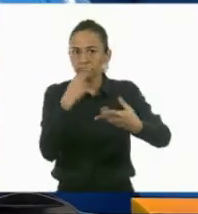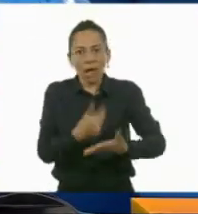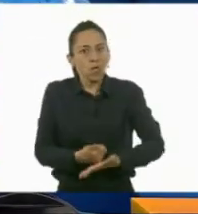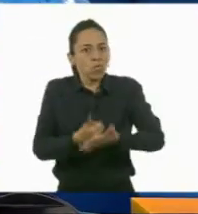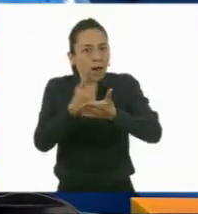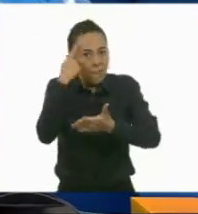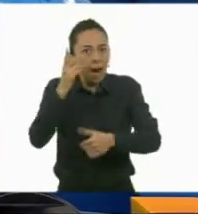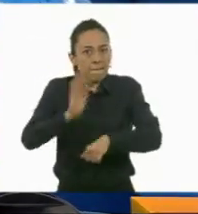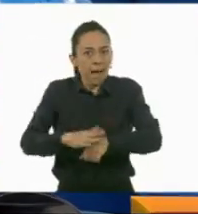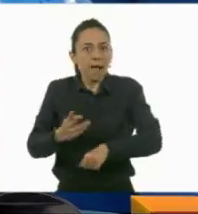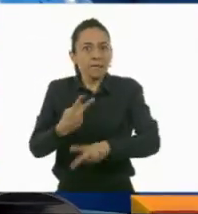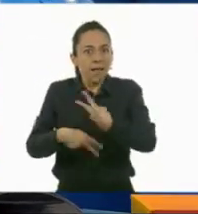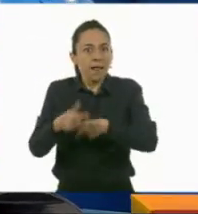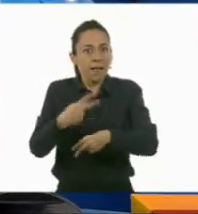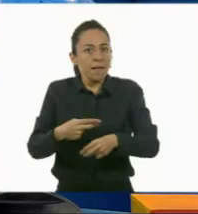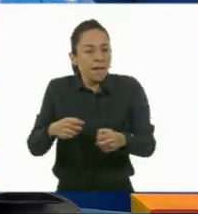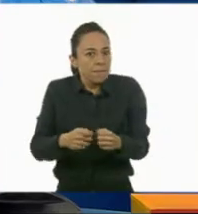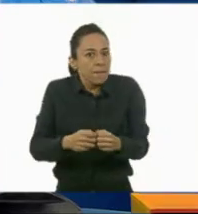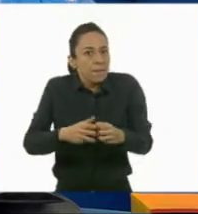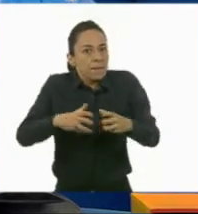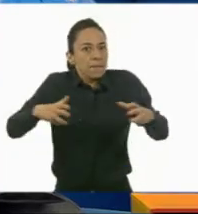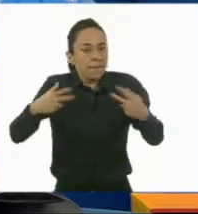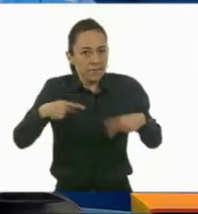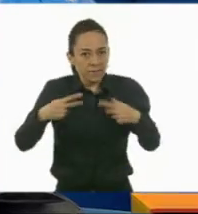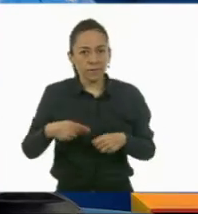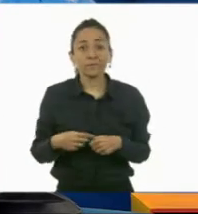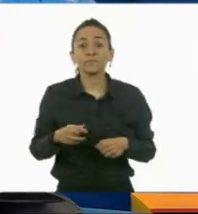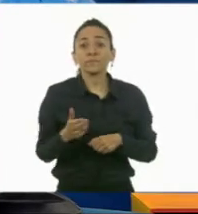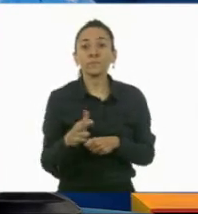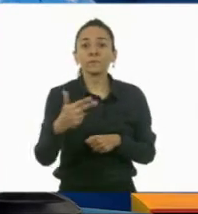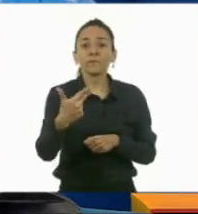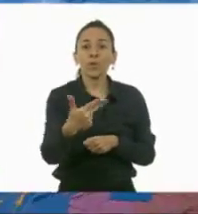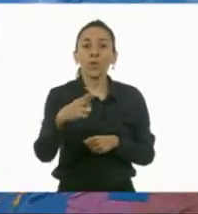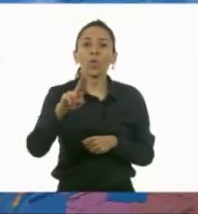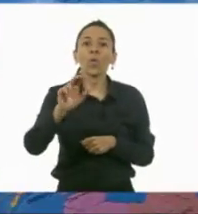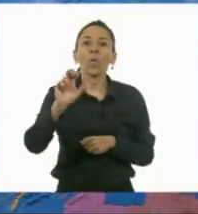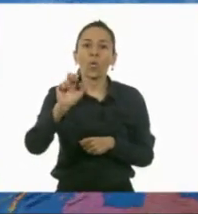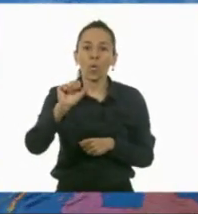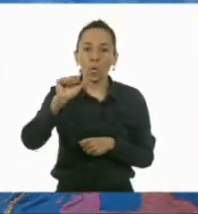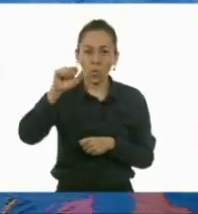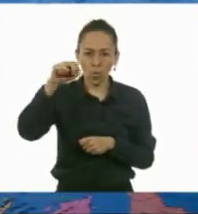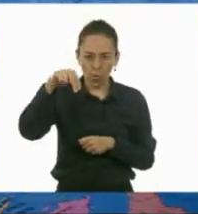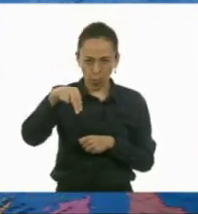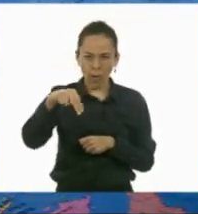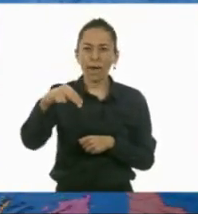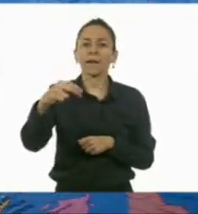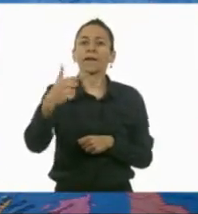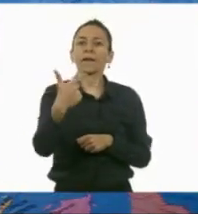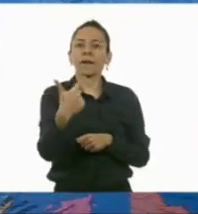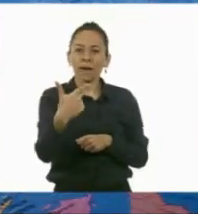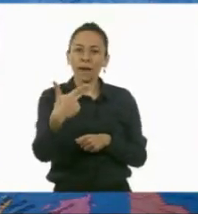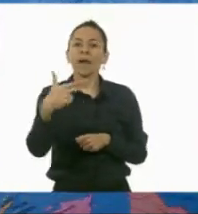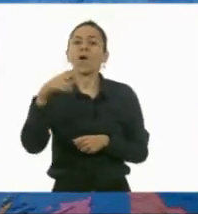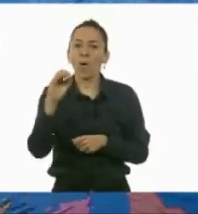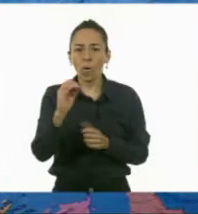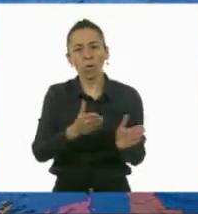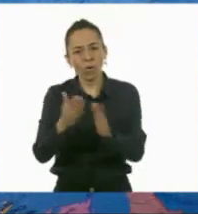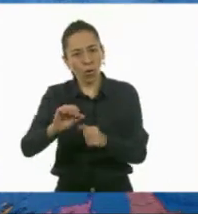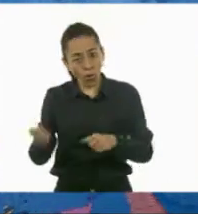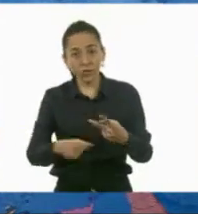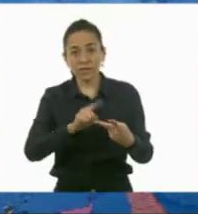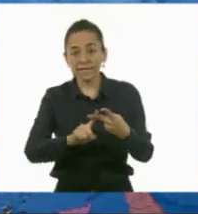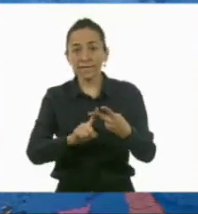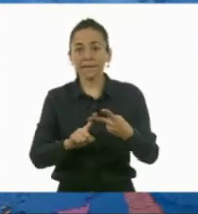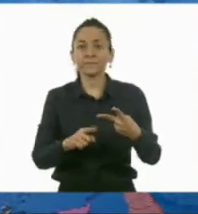civilización. Tenemos el río Huanghe y el Yangtze-Kiang, que están aquí, a un